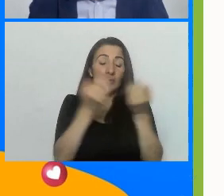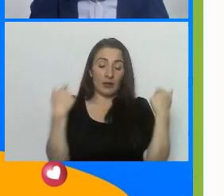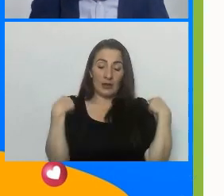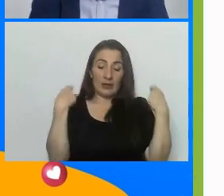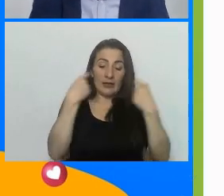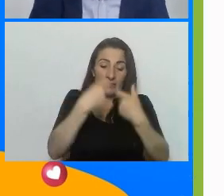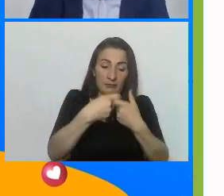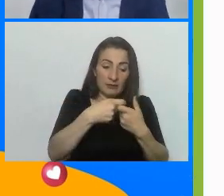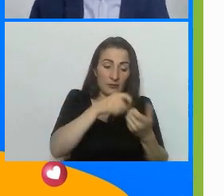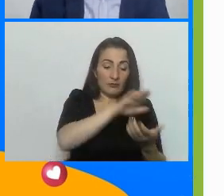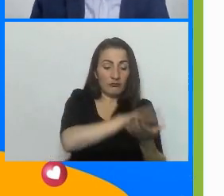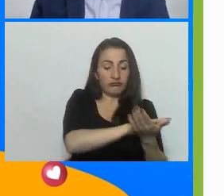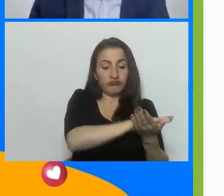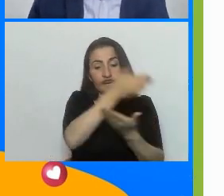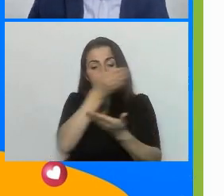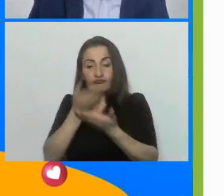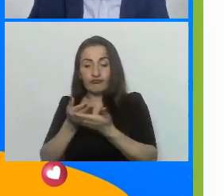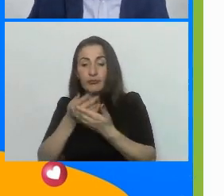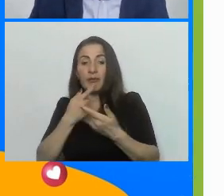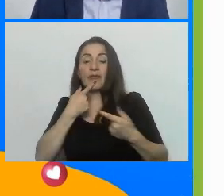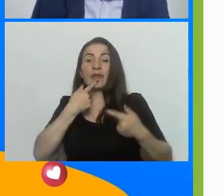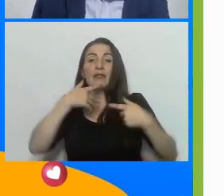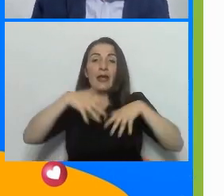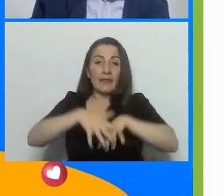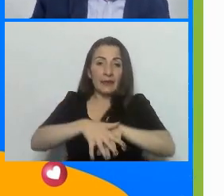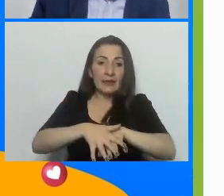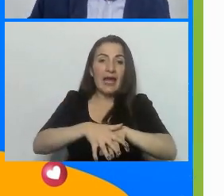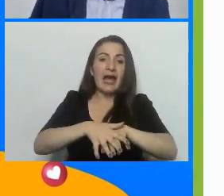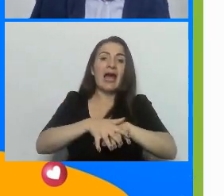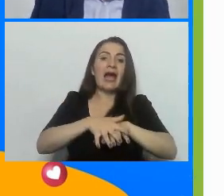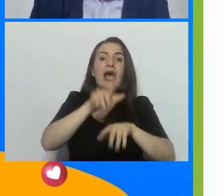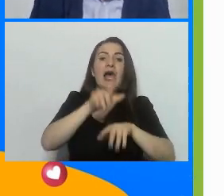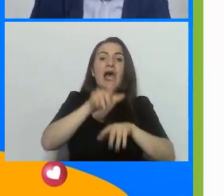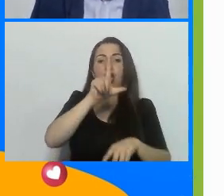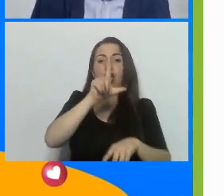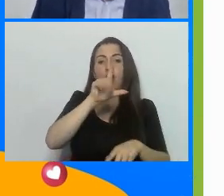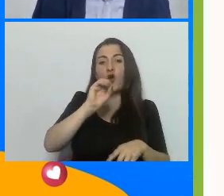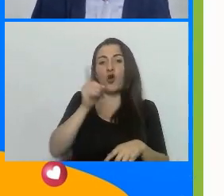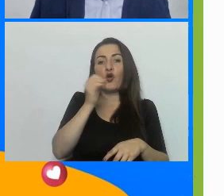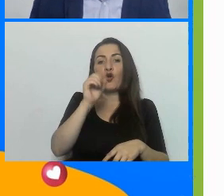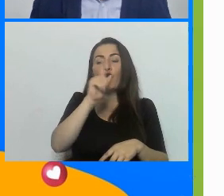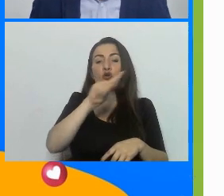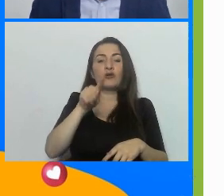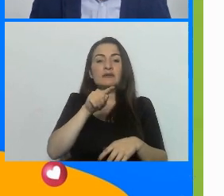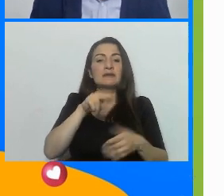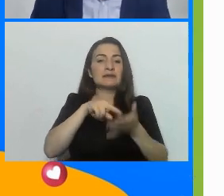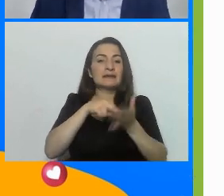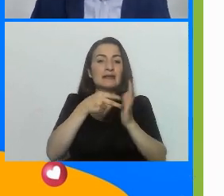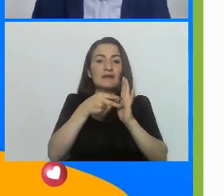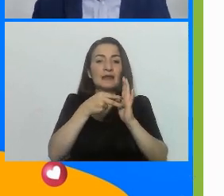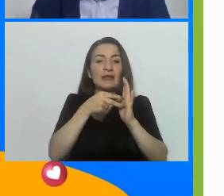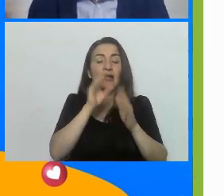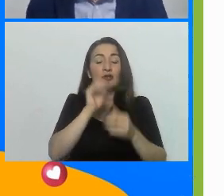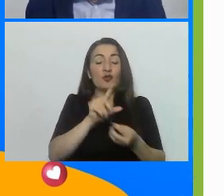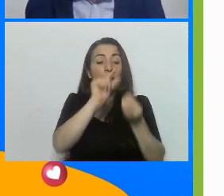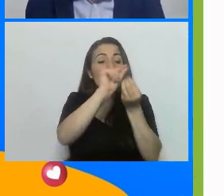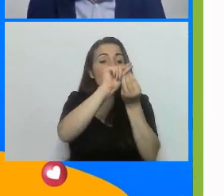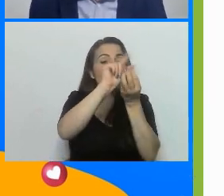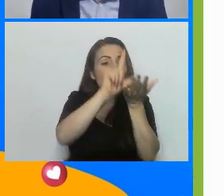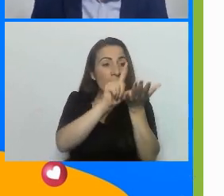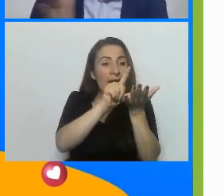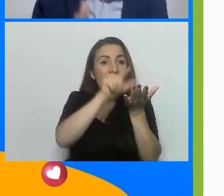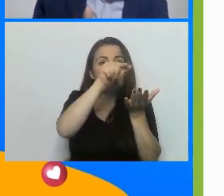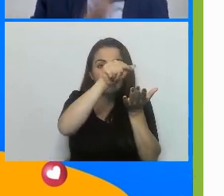latín y español, lo escribimos como logos. Por eso entonces determinamos que si etimológicamente yo puedo decir que la